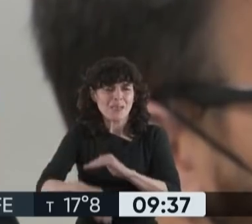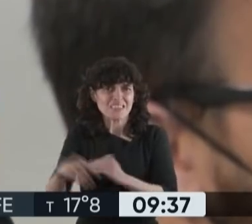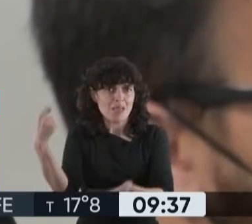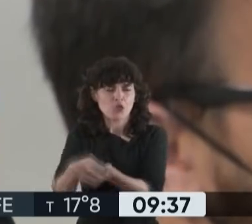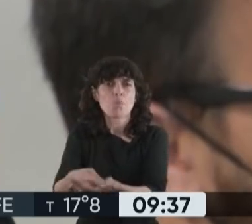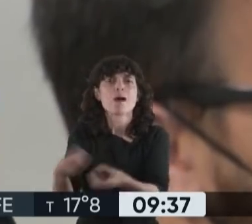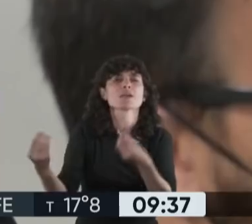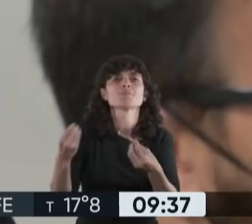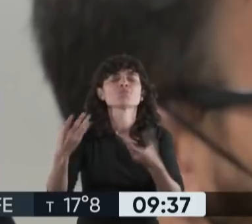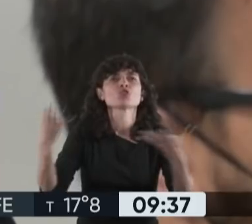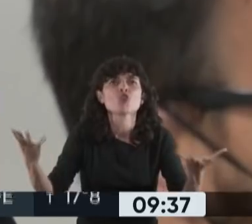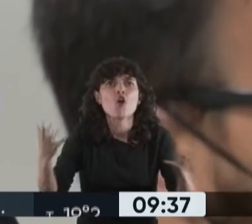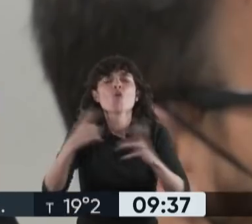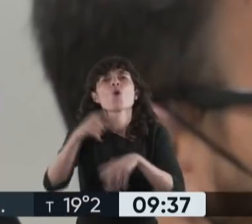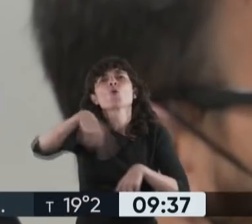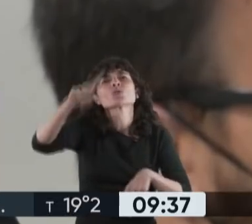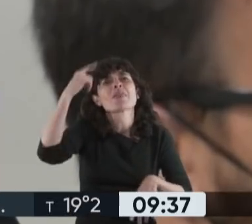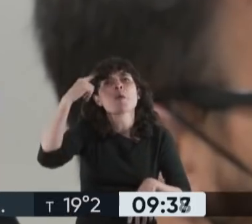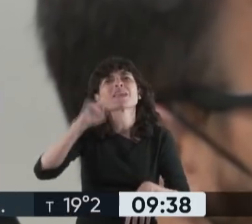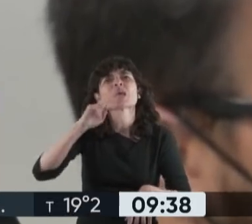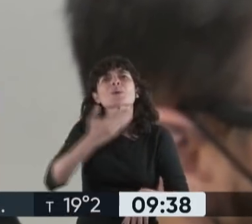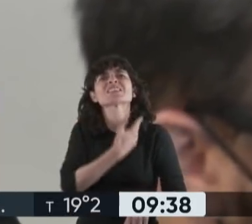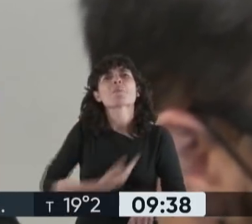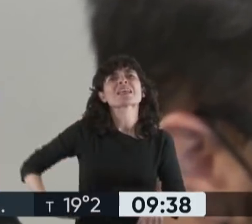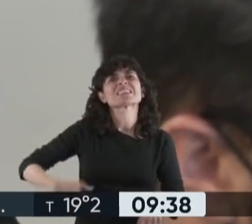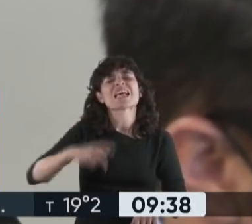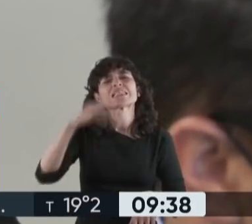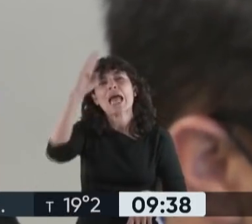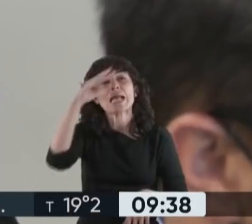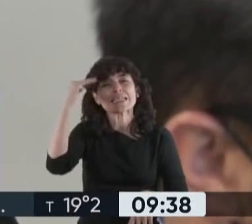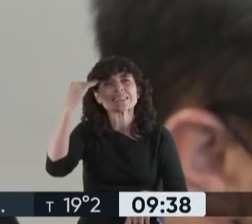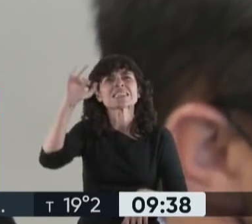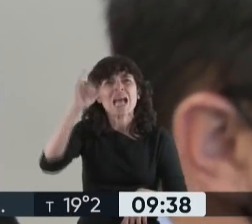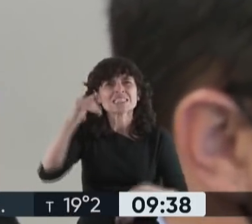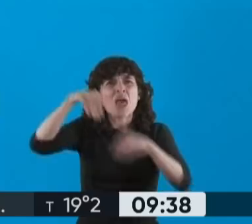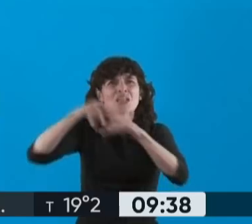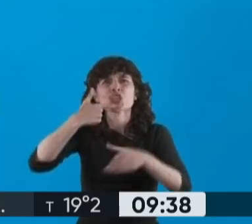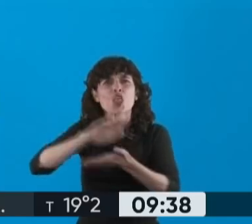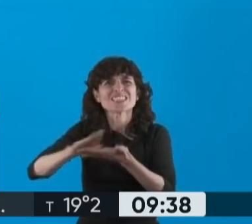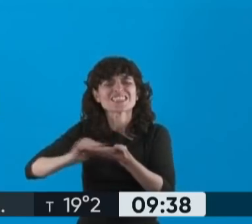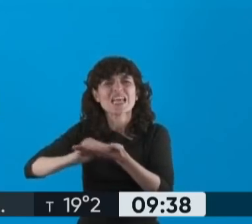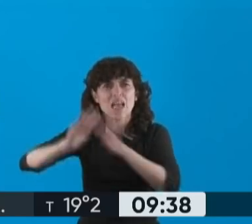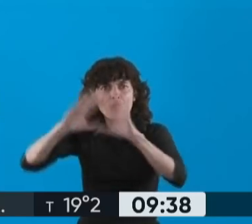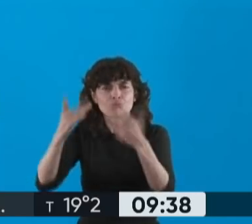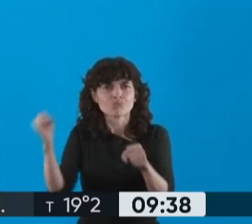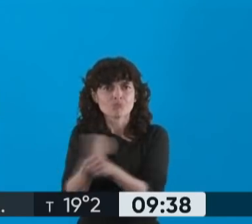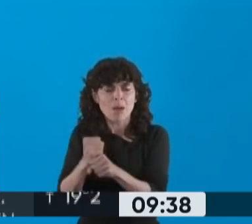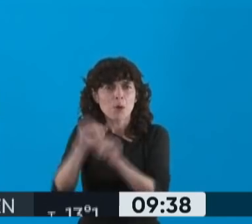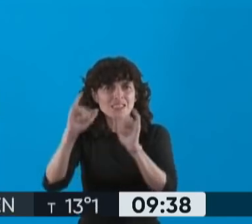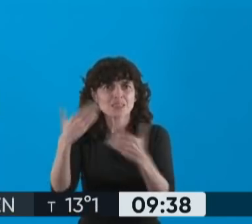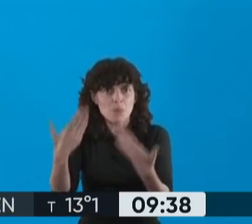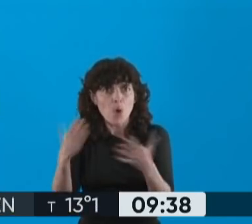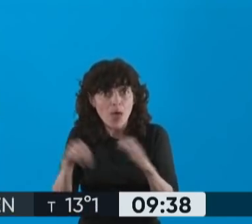que, obviamente, la vicepresidenta Cristina Fernández de Kirchner lo apruebe en el Senado, o se apruebe